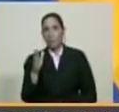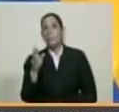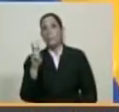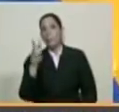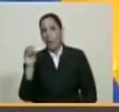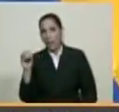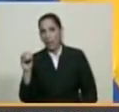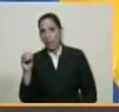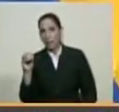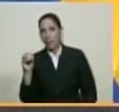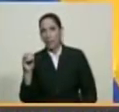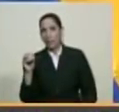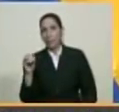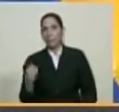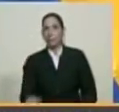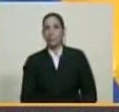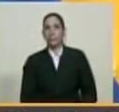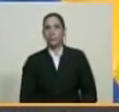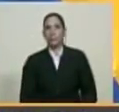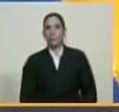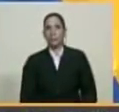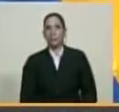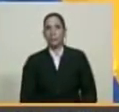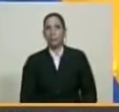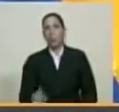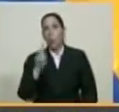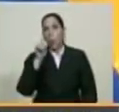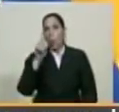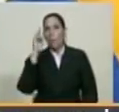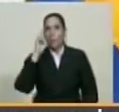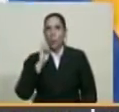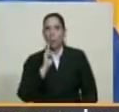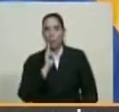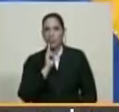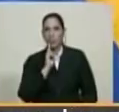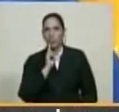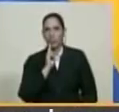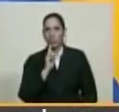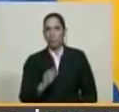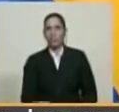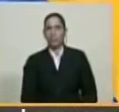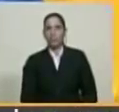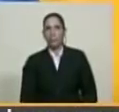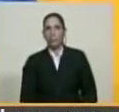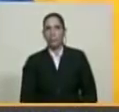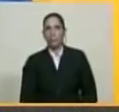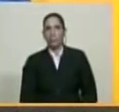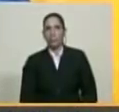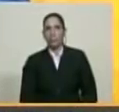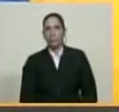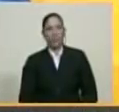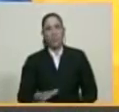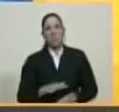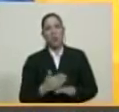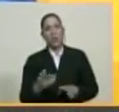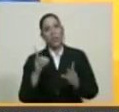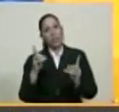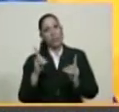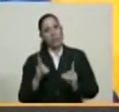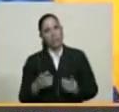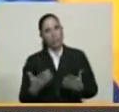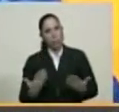bolívar soberano. Y el billete de 100.000, un bolívar soberano. ¿Por qué estamos tomando esta decisión?